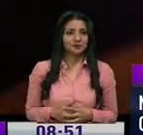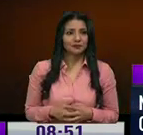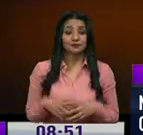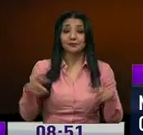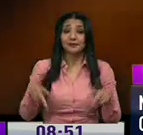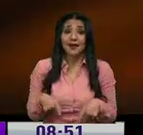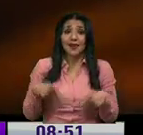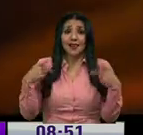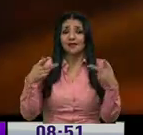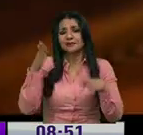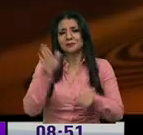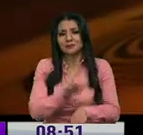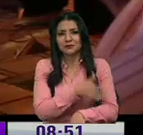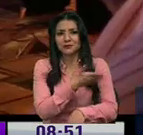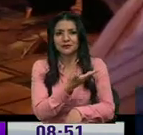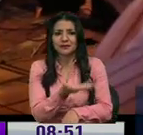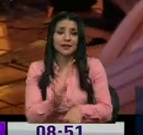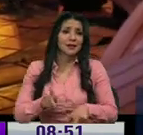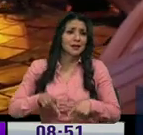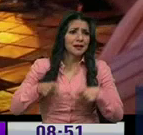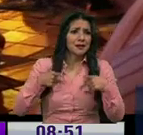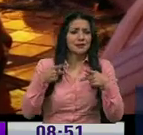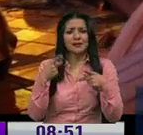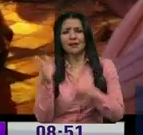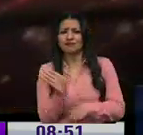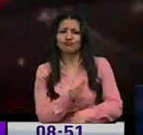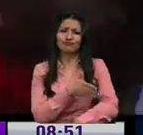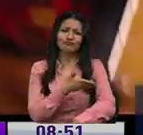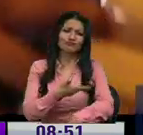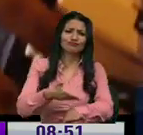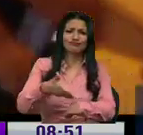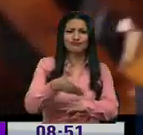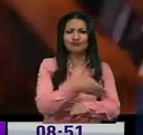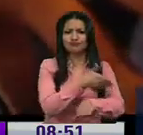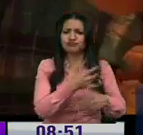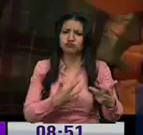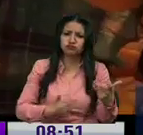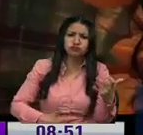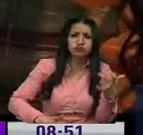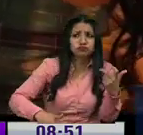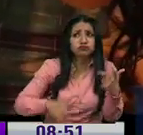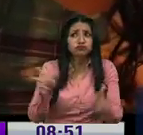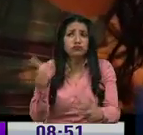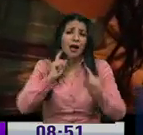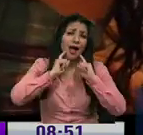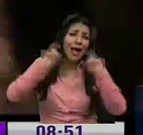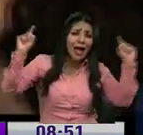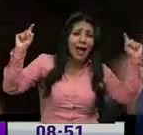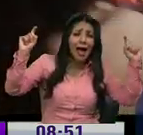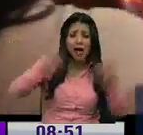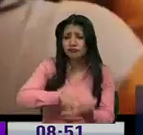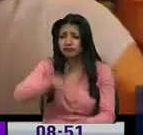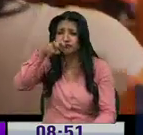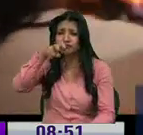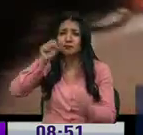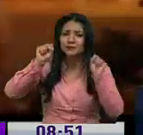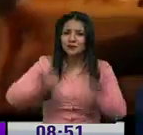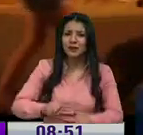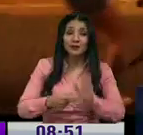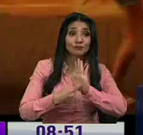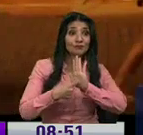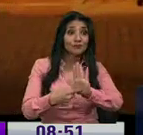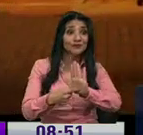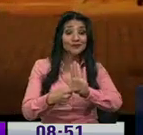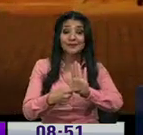llena de música, la vida está llena de ritmos, sonidos. Ellos pueden gritar, pueden saltar y, o